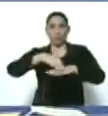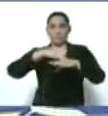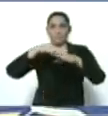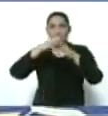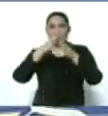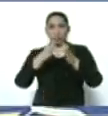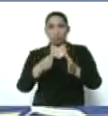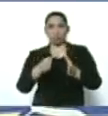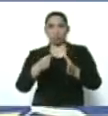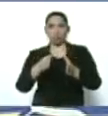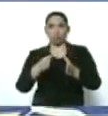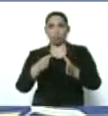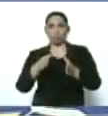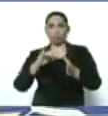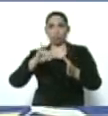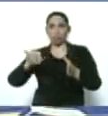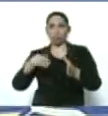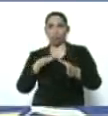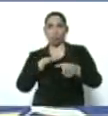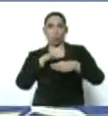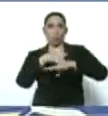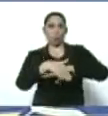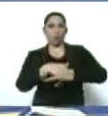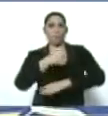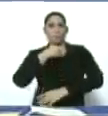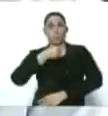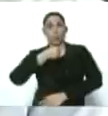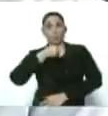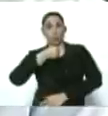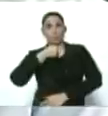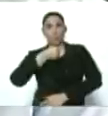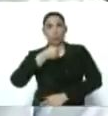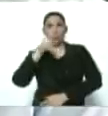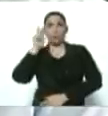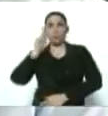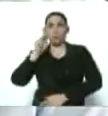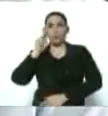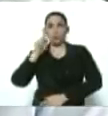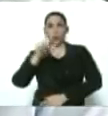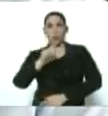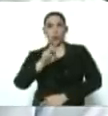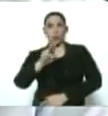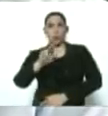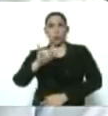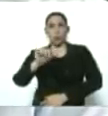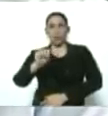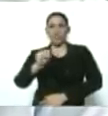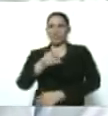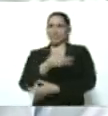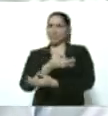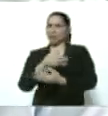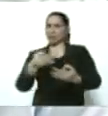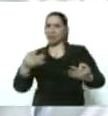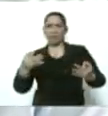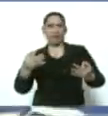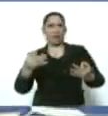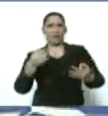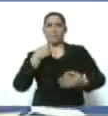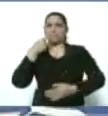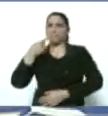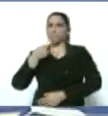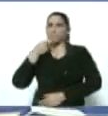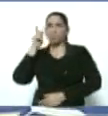el moderador Jorge Rodríguez, estuvo el profesor Luis Brito García. Extraordinarias intervenciones el profesor Luis Brito